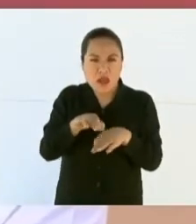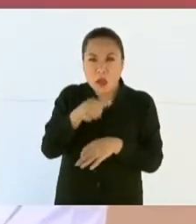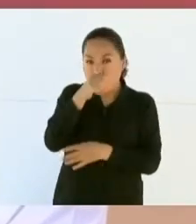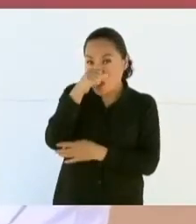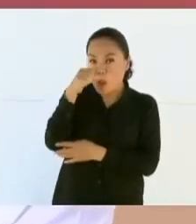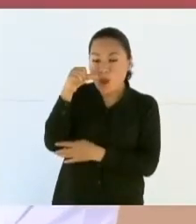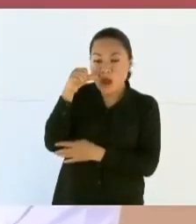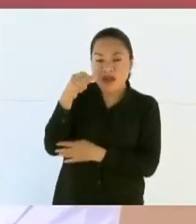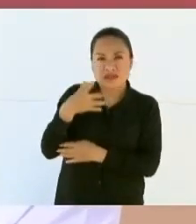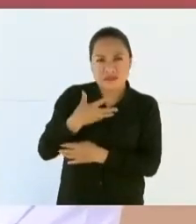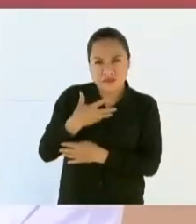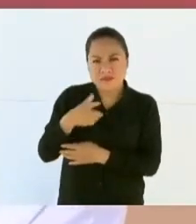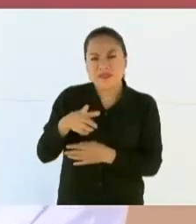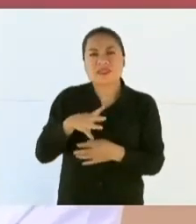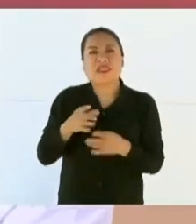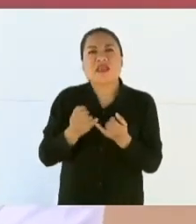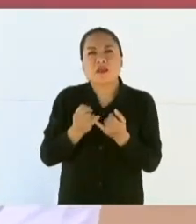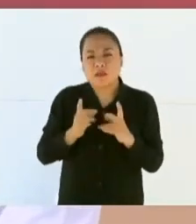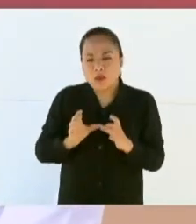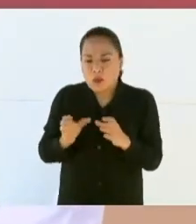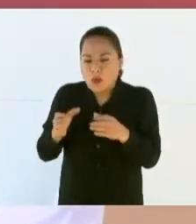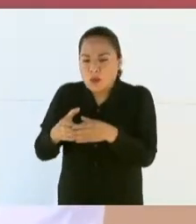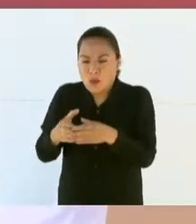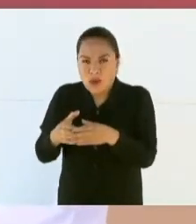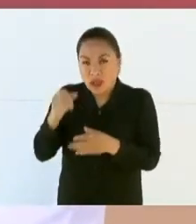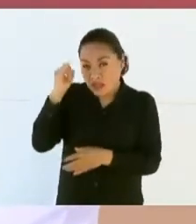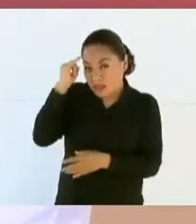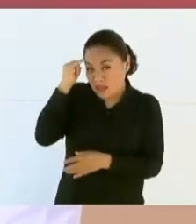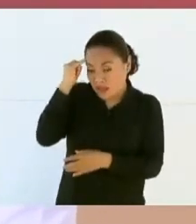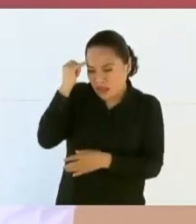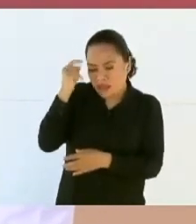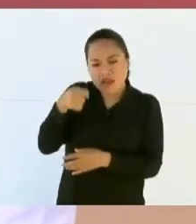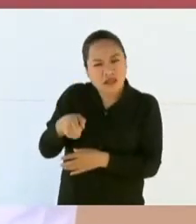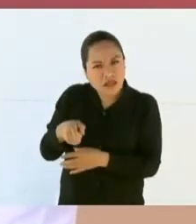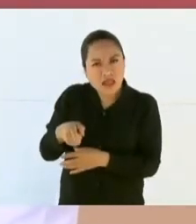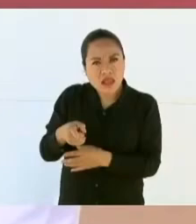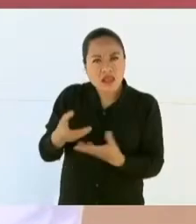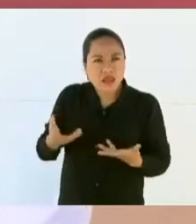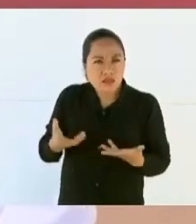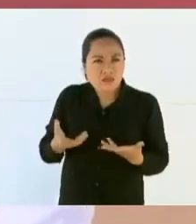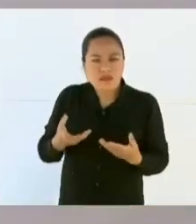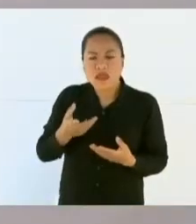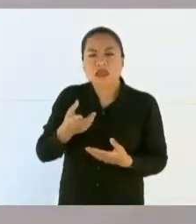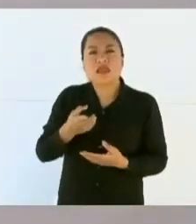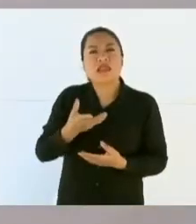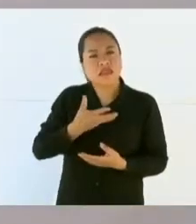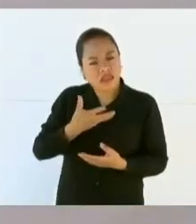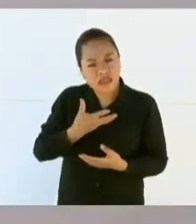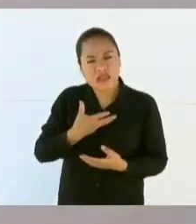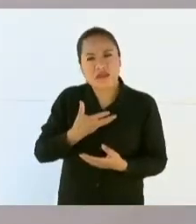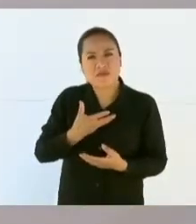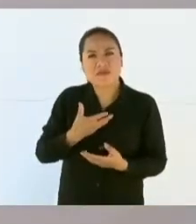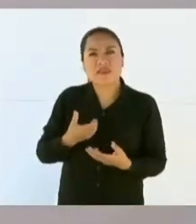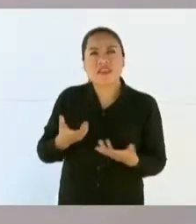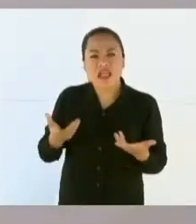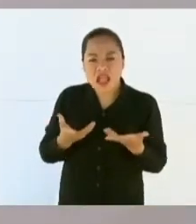corporaciones, es decir, las comunidades indígenas, tenían también